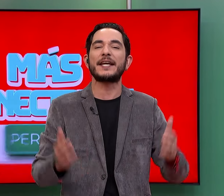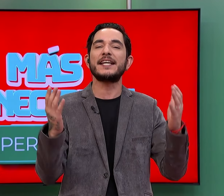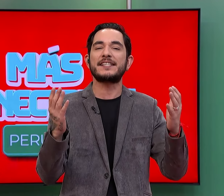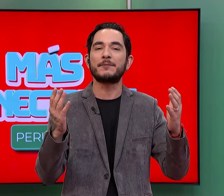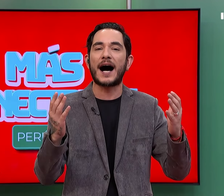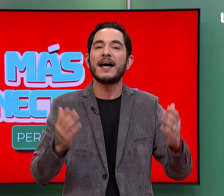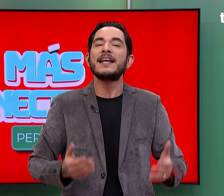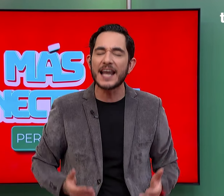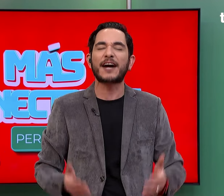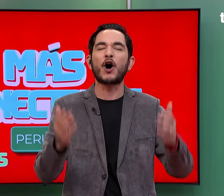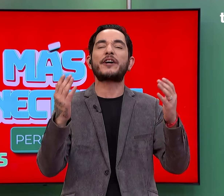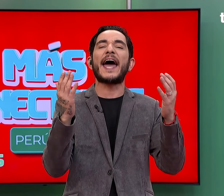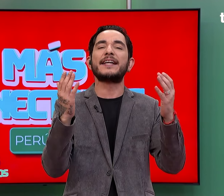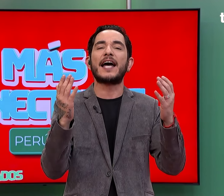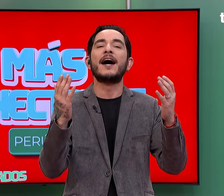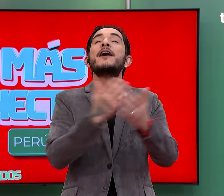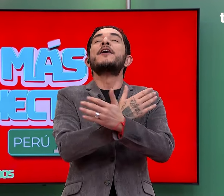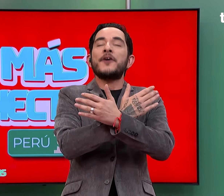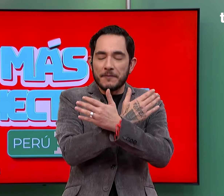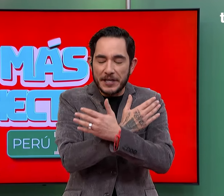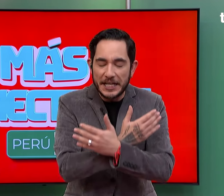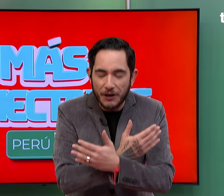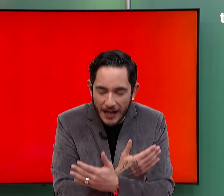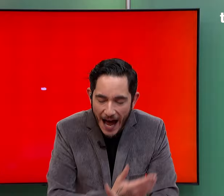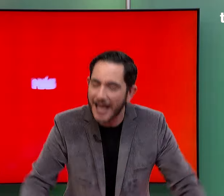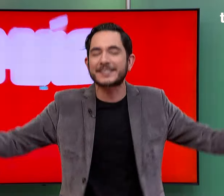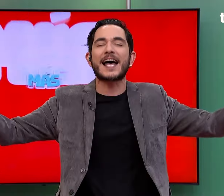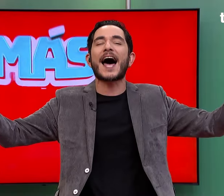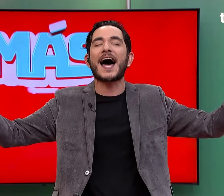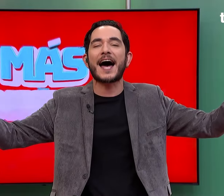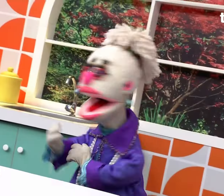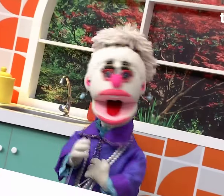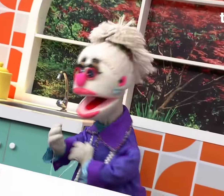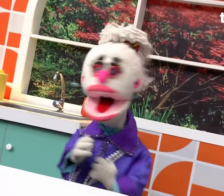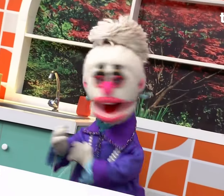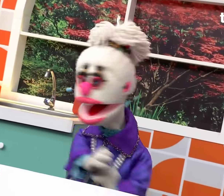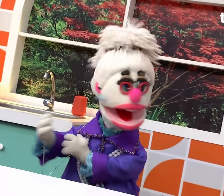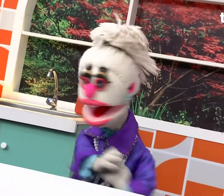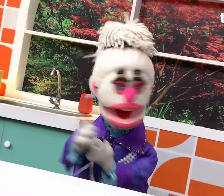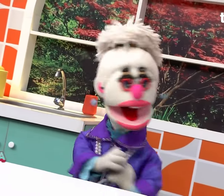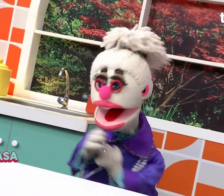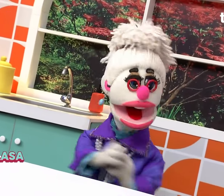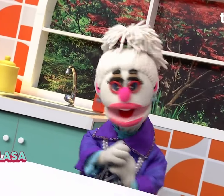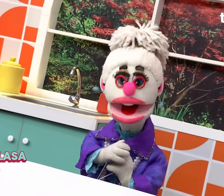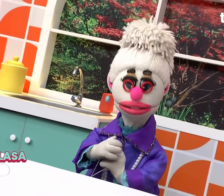la bellísima, ¿quién? La coqueta, Nicolasa.